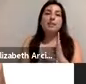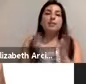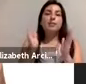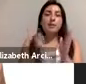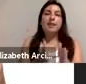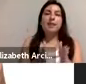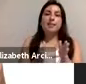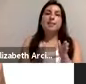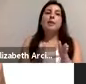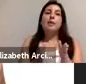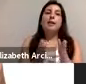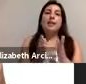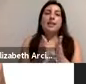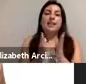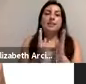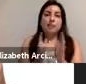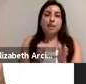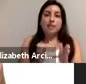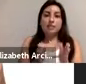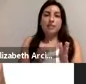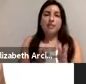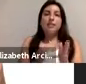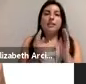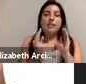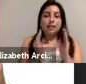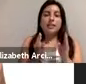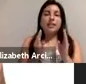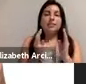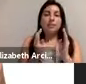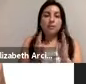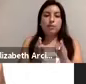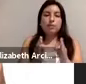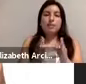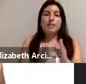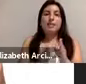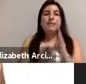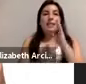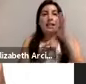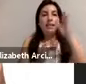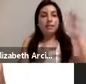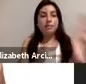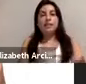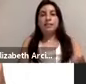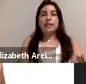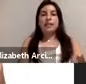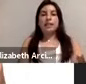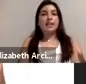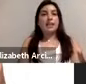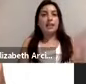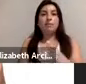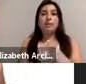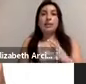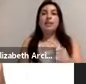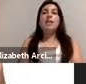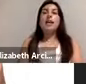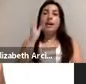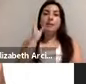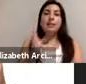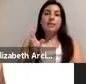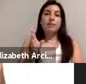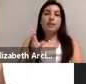el paciente lo escribe, ese es tu canal de comunicación. De verdad que yo veo a muchos pacientes pasar de una historia clínica llena de